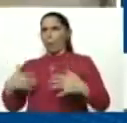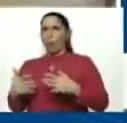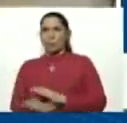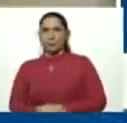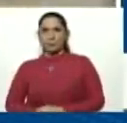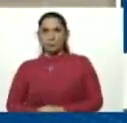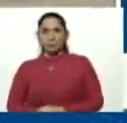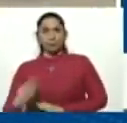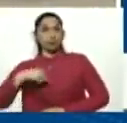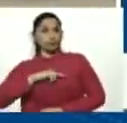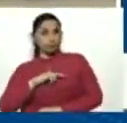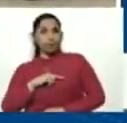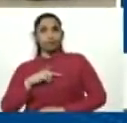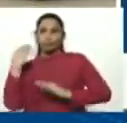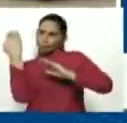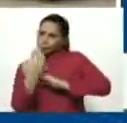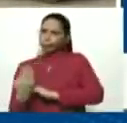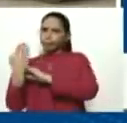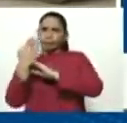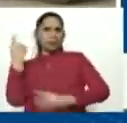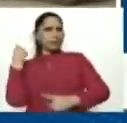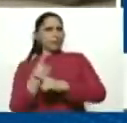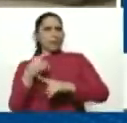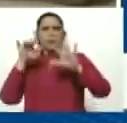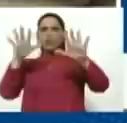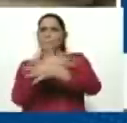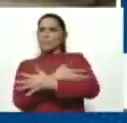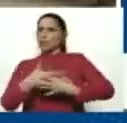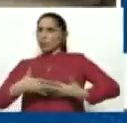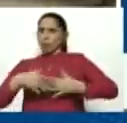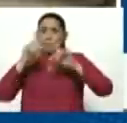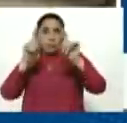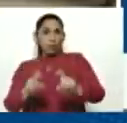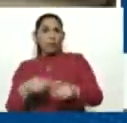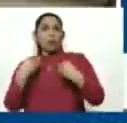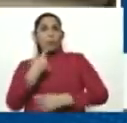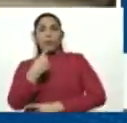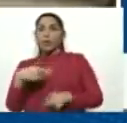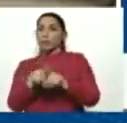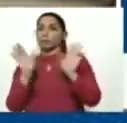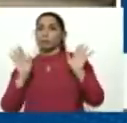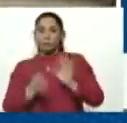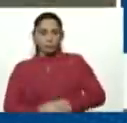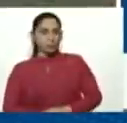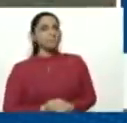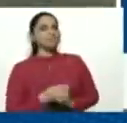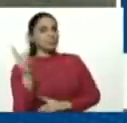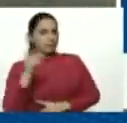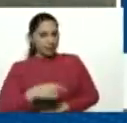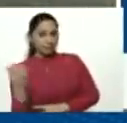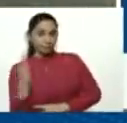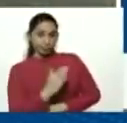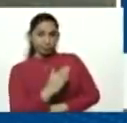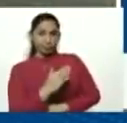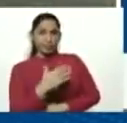Nos estamos blindando, tenemos que llegar a 10 millones, correcto, como que pedí. Correcto. Llegaron también para hacer